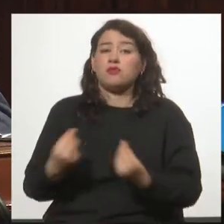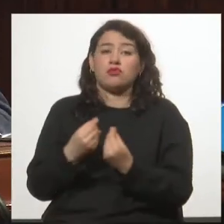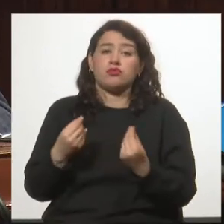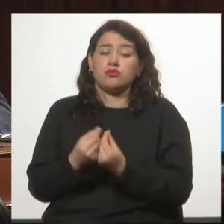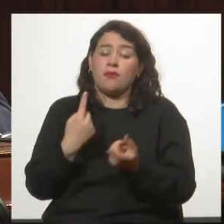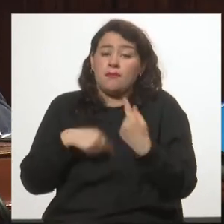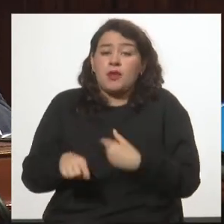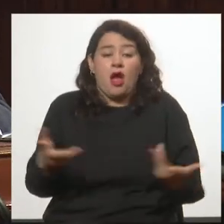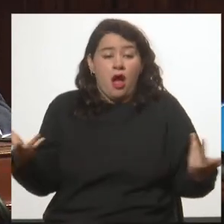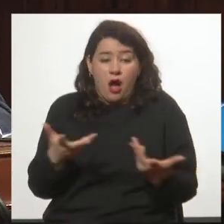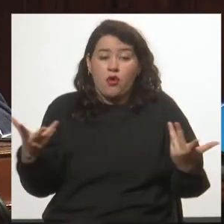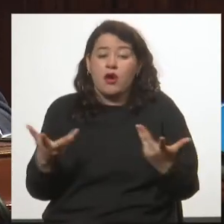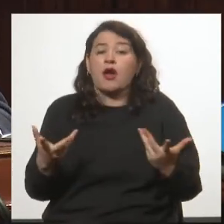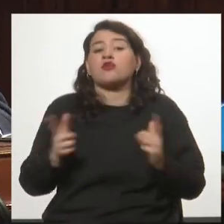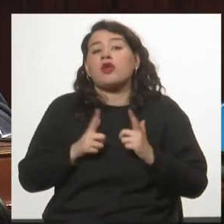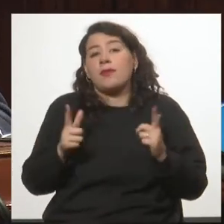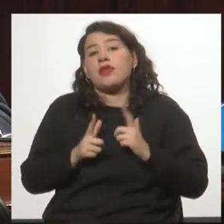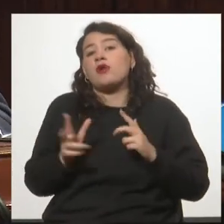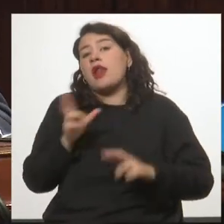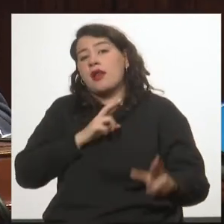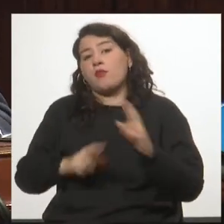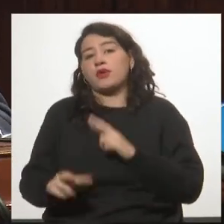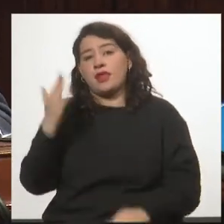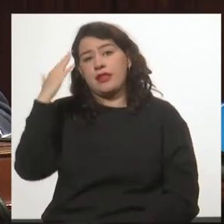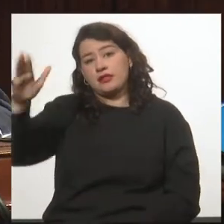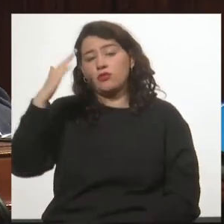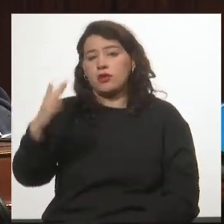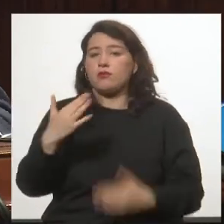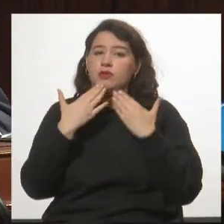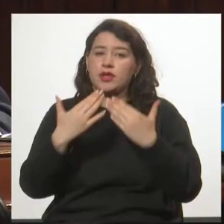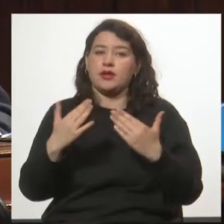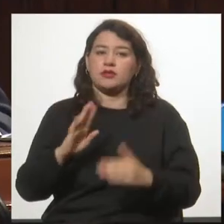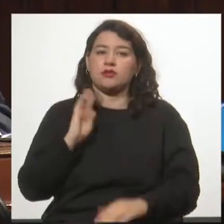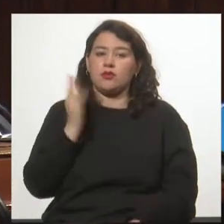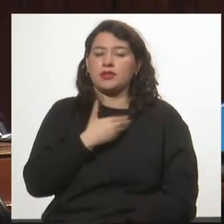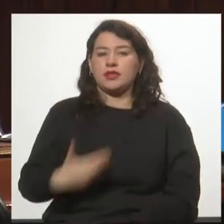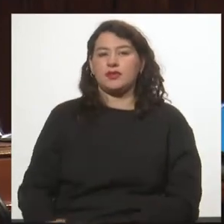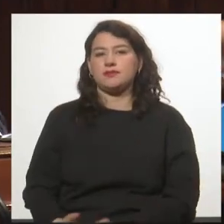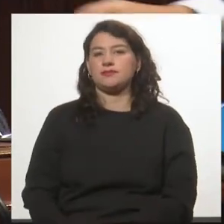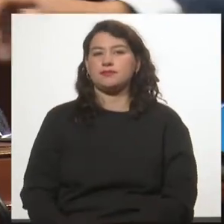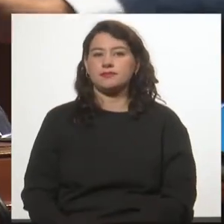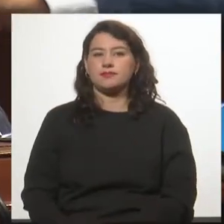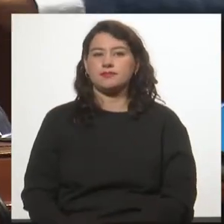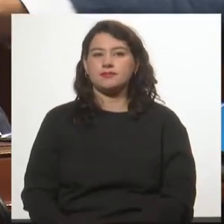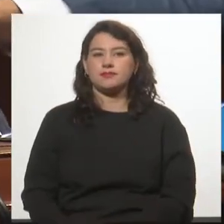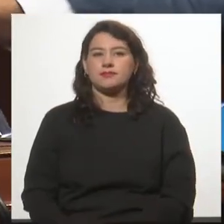pero estoy a las respuestas que nos den las autoridades muchas gracias señora presidenta